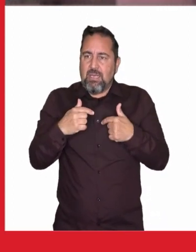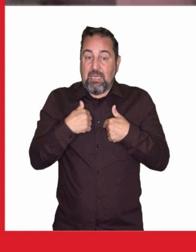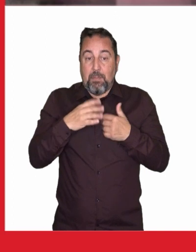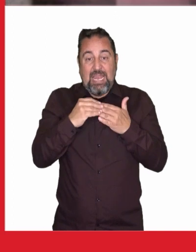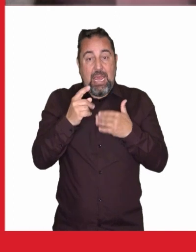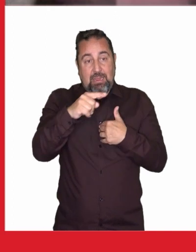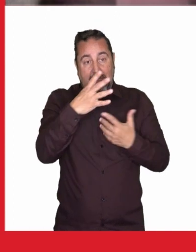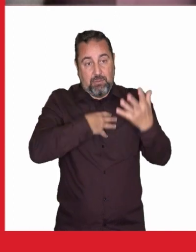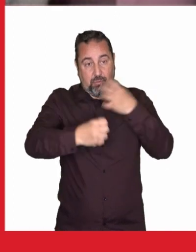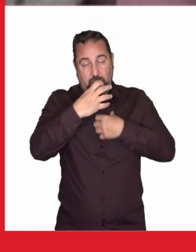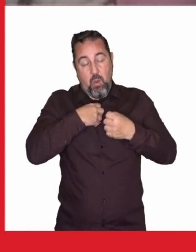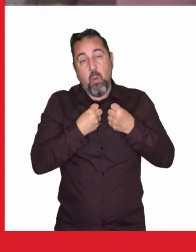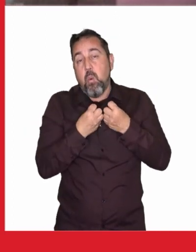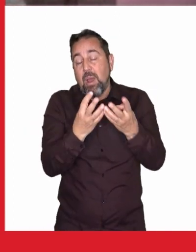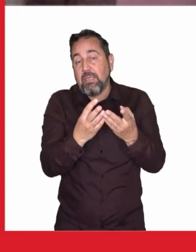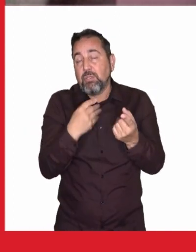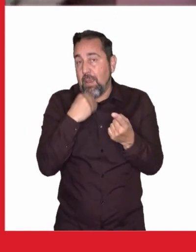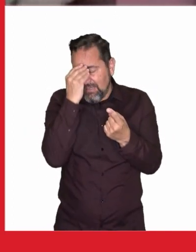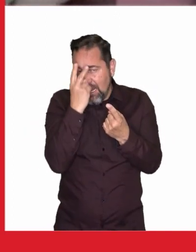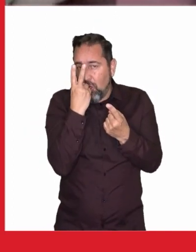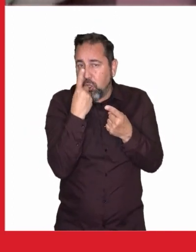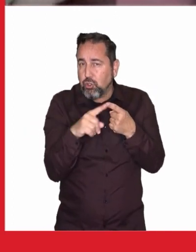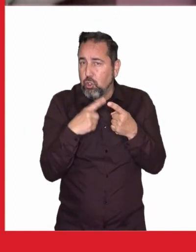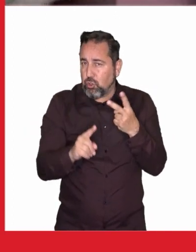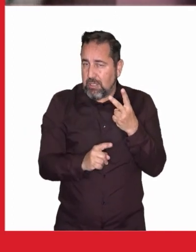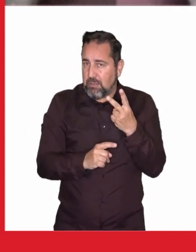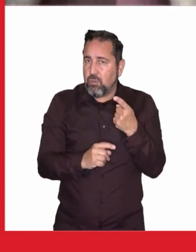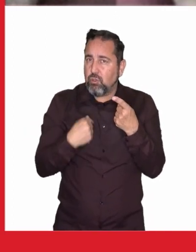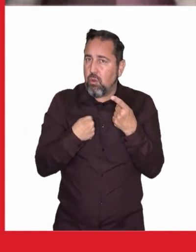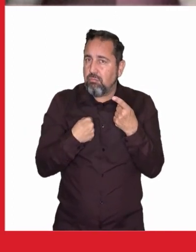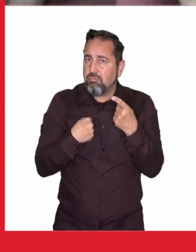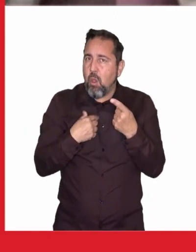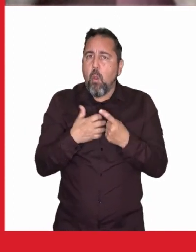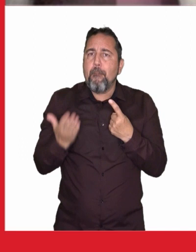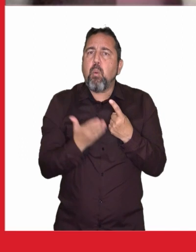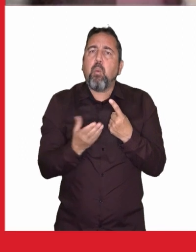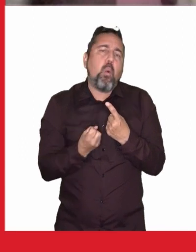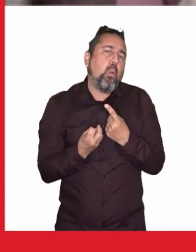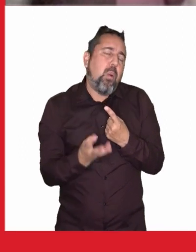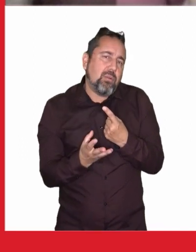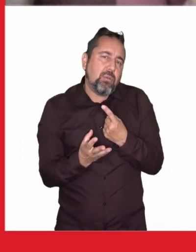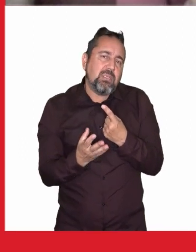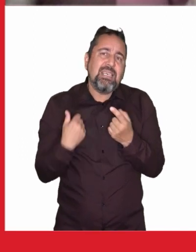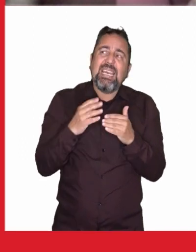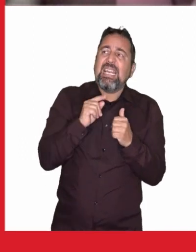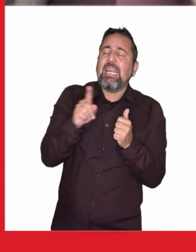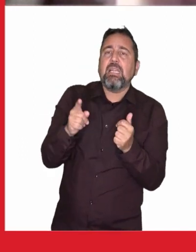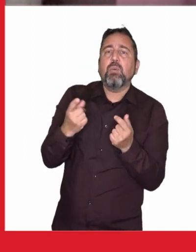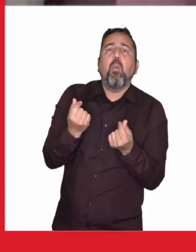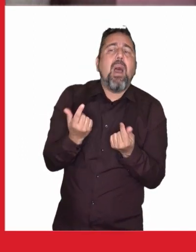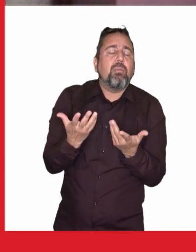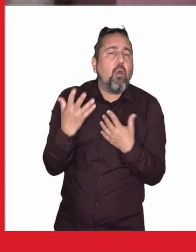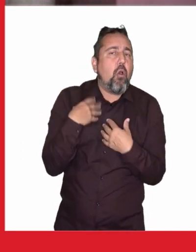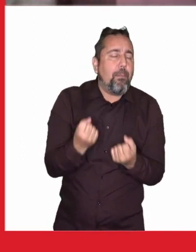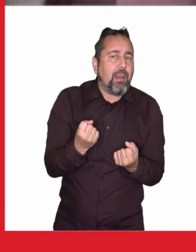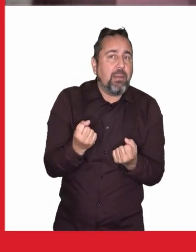unidades vendidas, que es tanto como decir las unidades que adquieren mis clientes, tengo que pensar en dos cosas. ¿Cuánto puedo producir